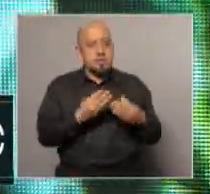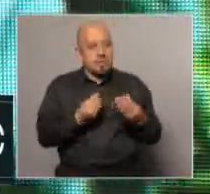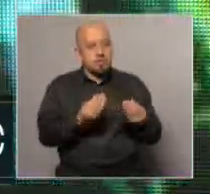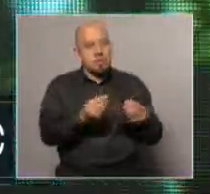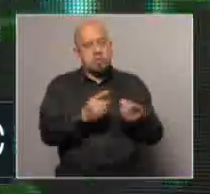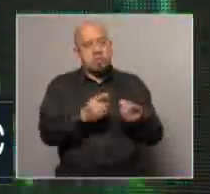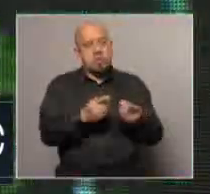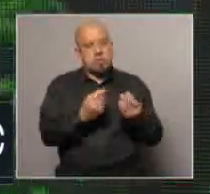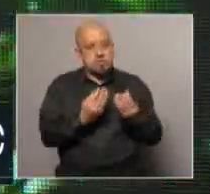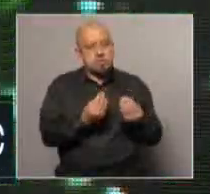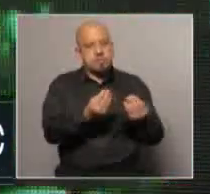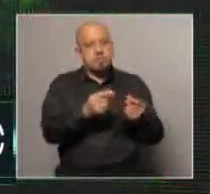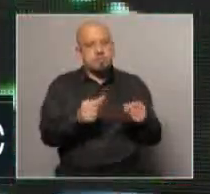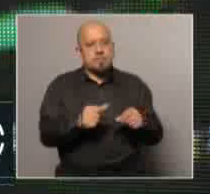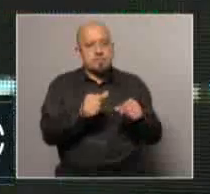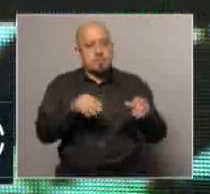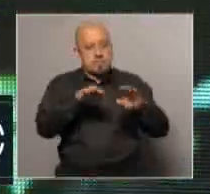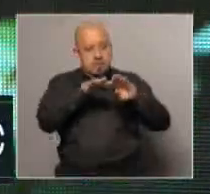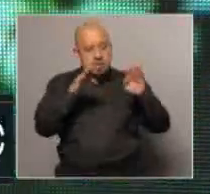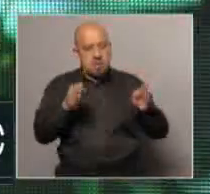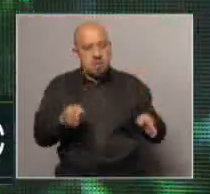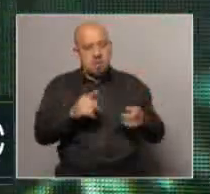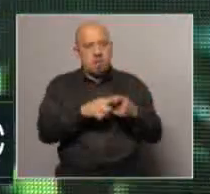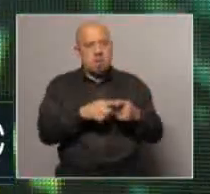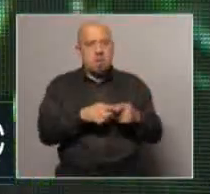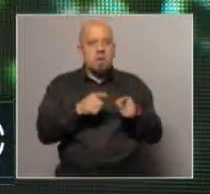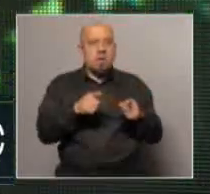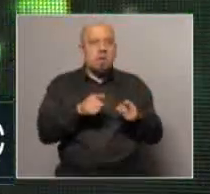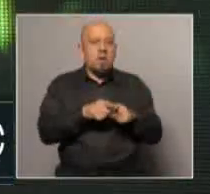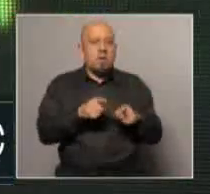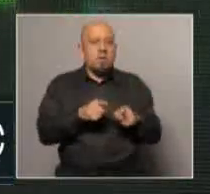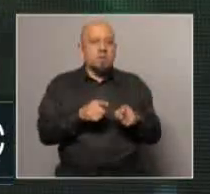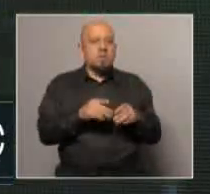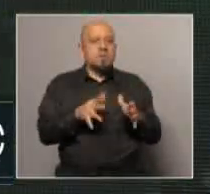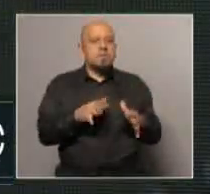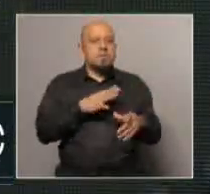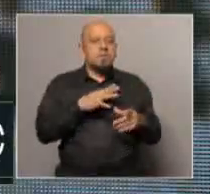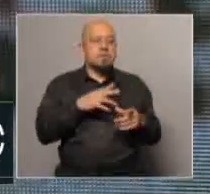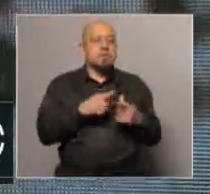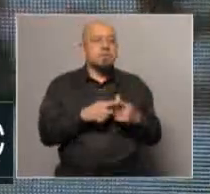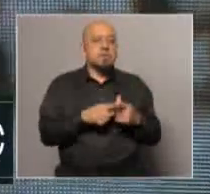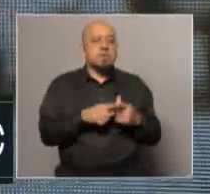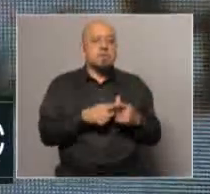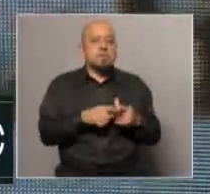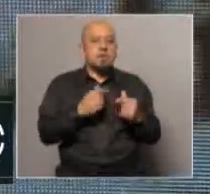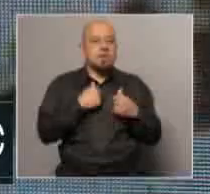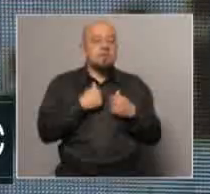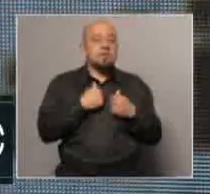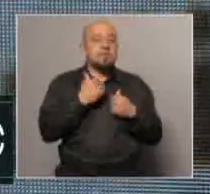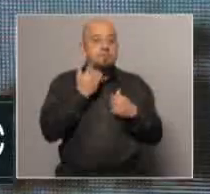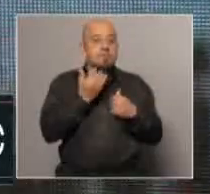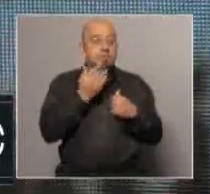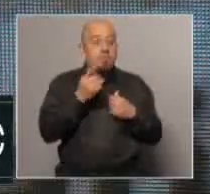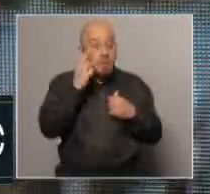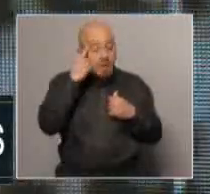hacen, digamos, en invernáculos, igual la impronta estacional está presente. Y bueno, yo no sé lo que pasa, pero